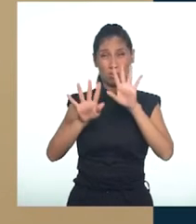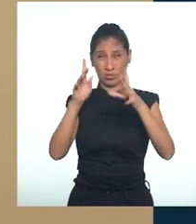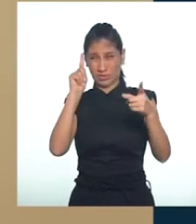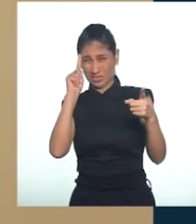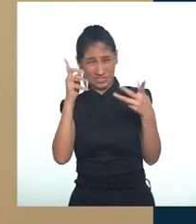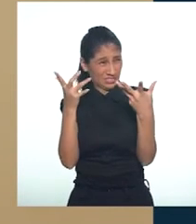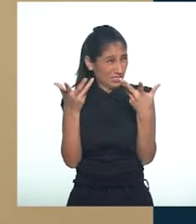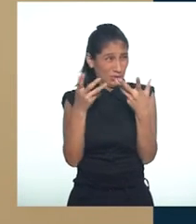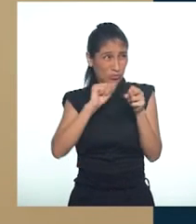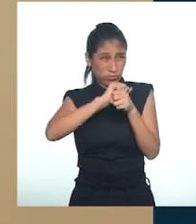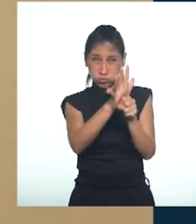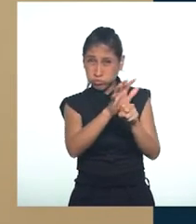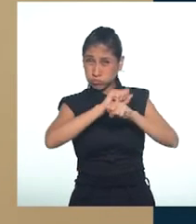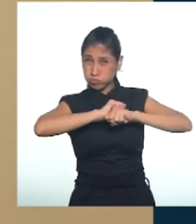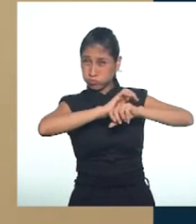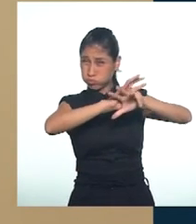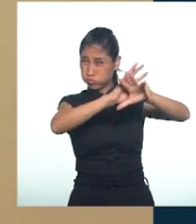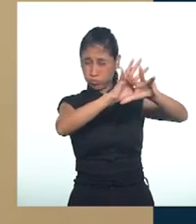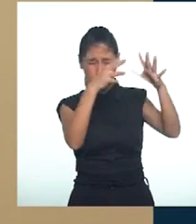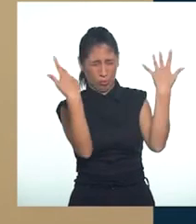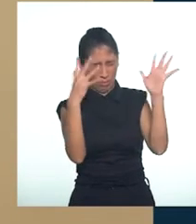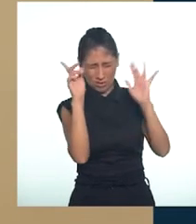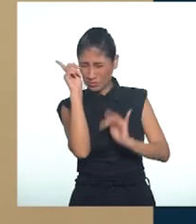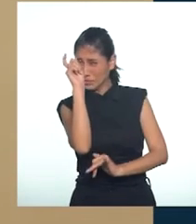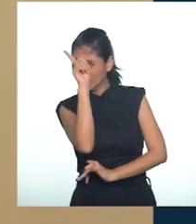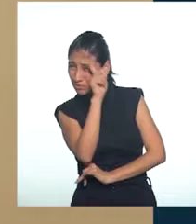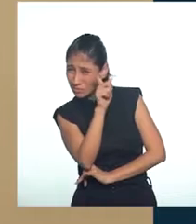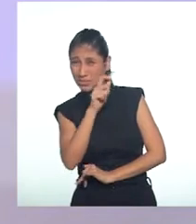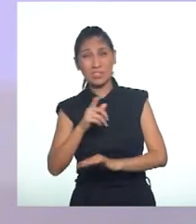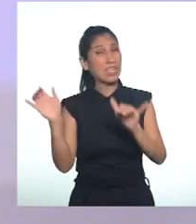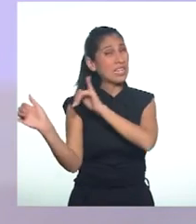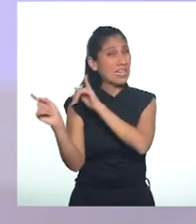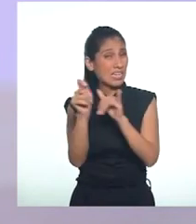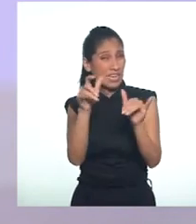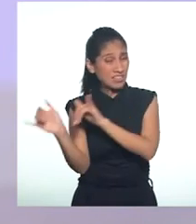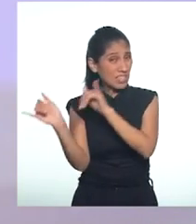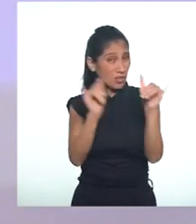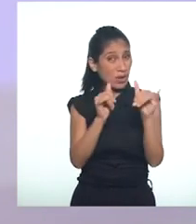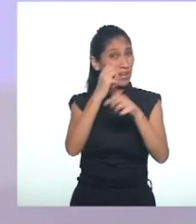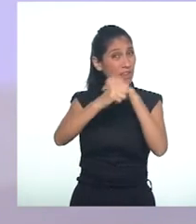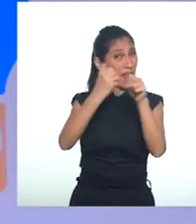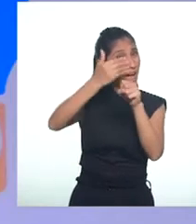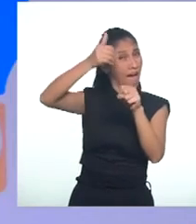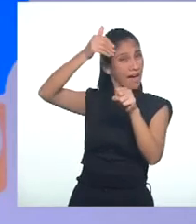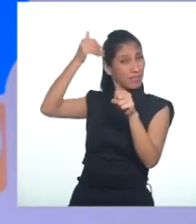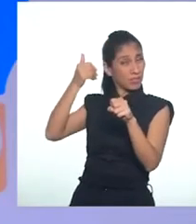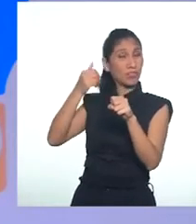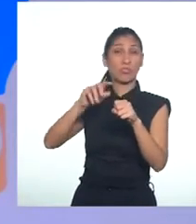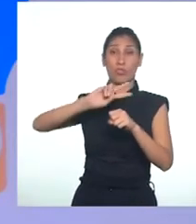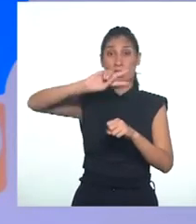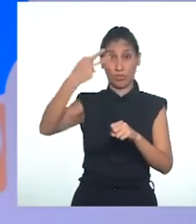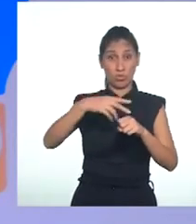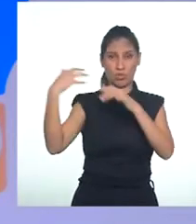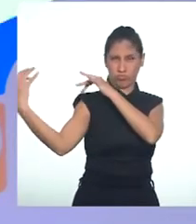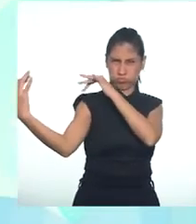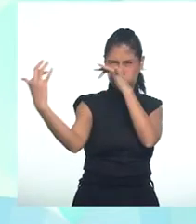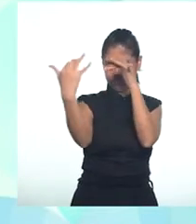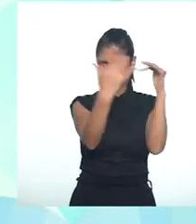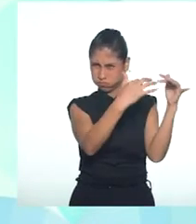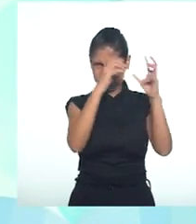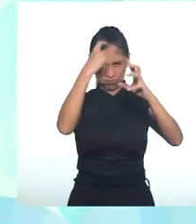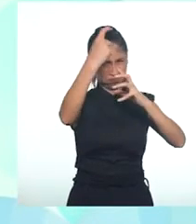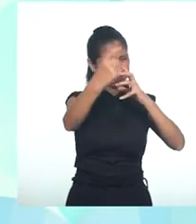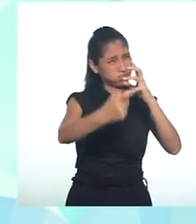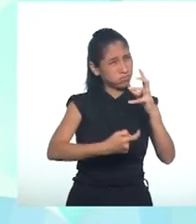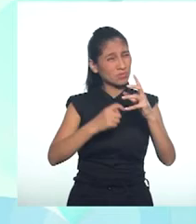desafío que hemos enfrentado desde la Segunda Guerra Mundial. ¿Tan grave como una guerra? Es verdad, ya llevamos más